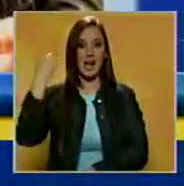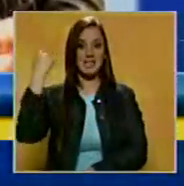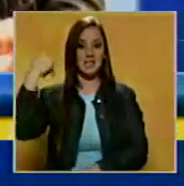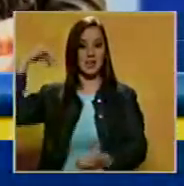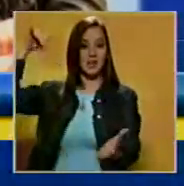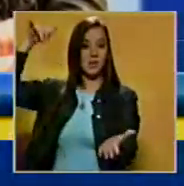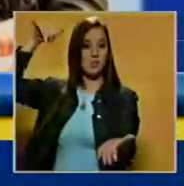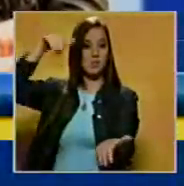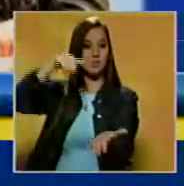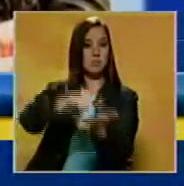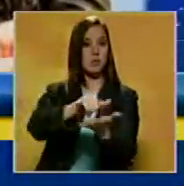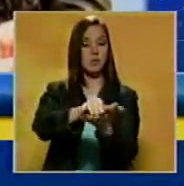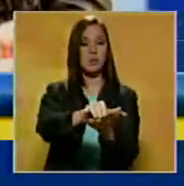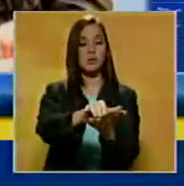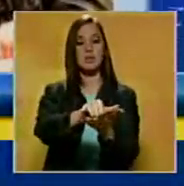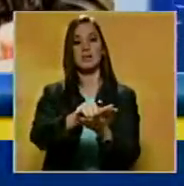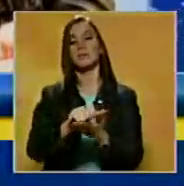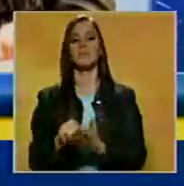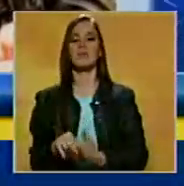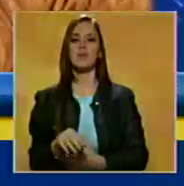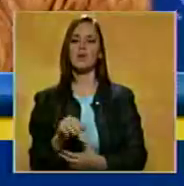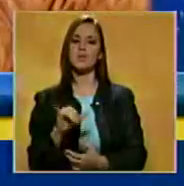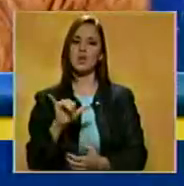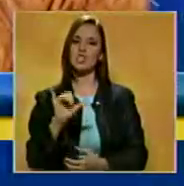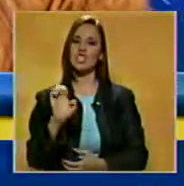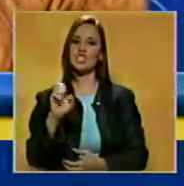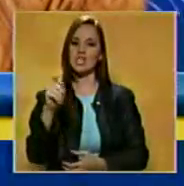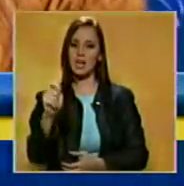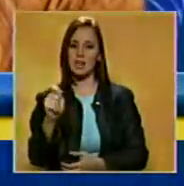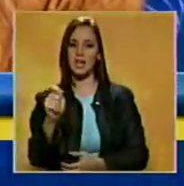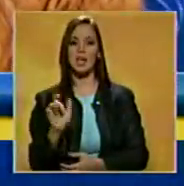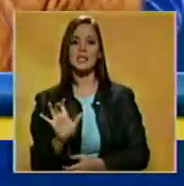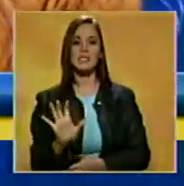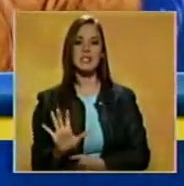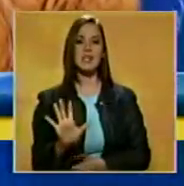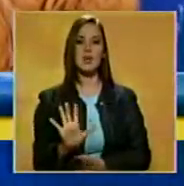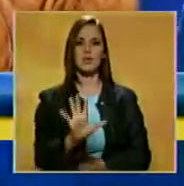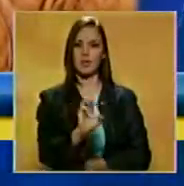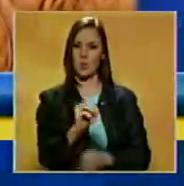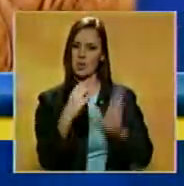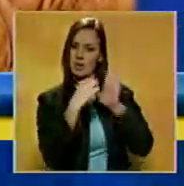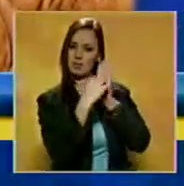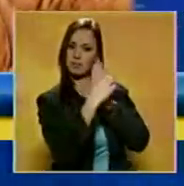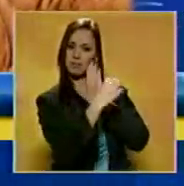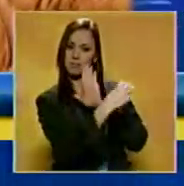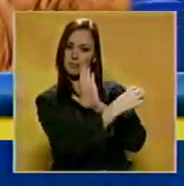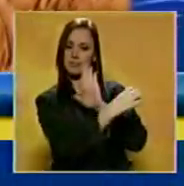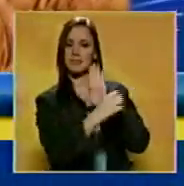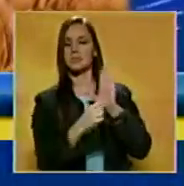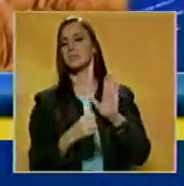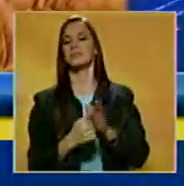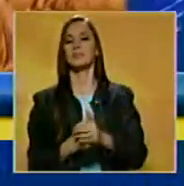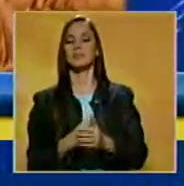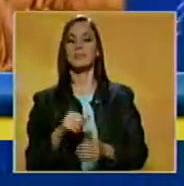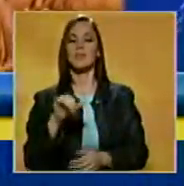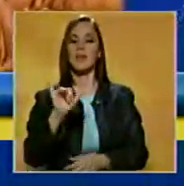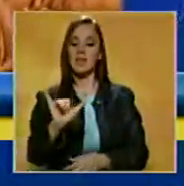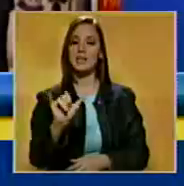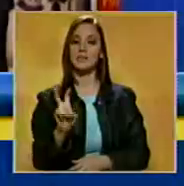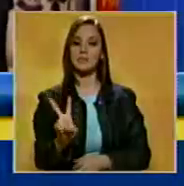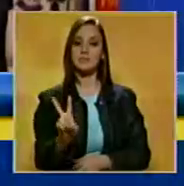de una aeronave modelo Jet Citation 550, siglas Yankee Victor